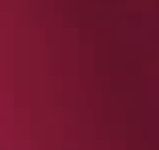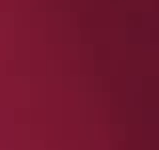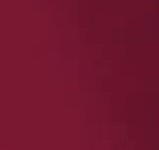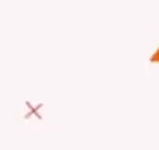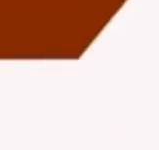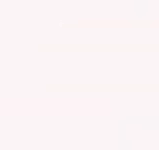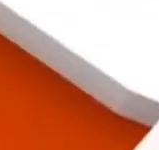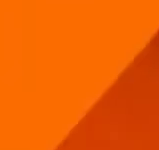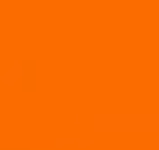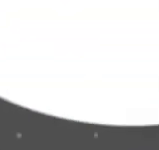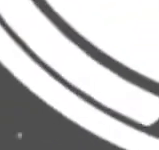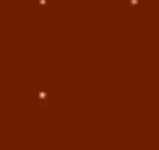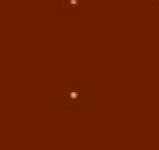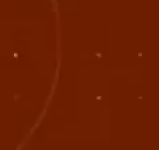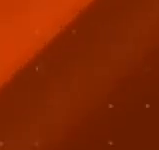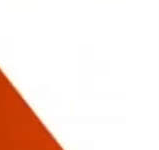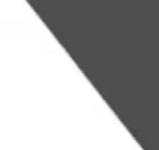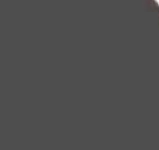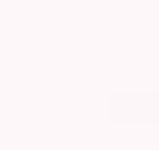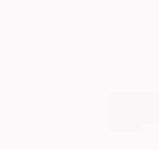México.